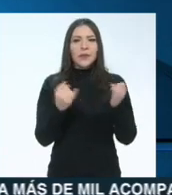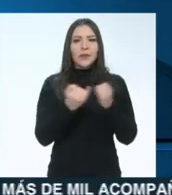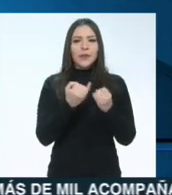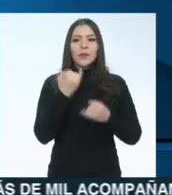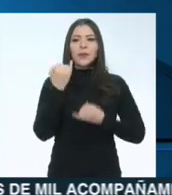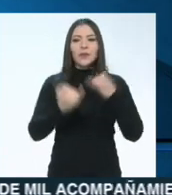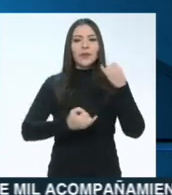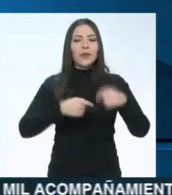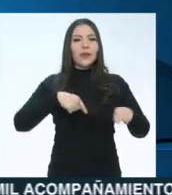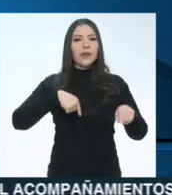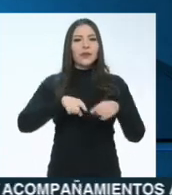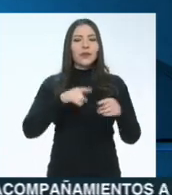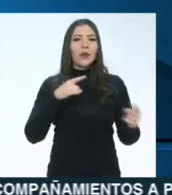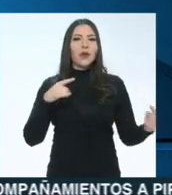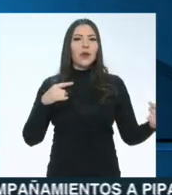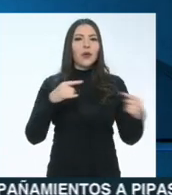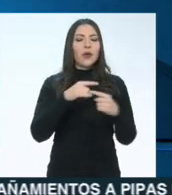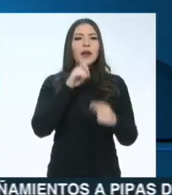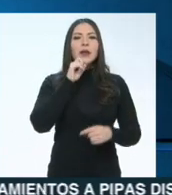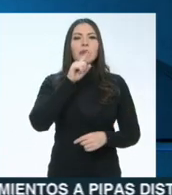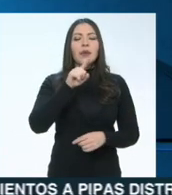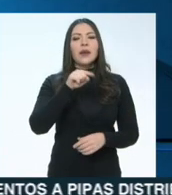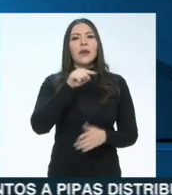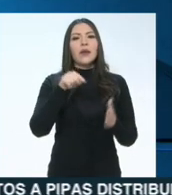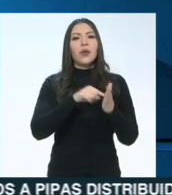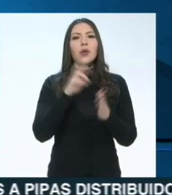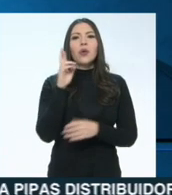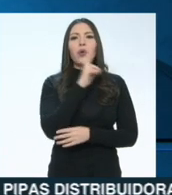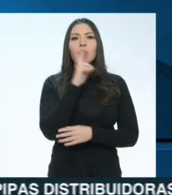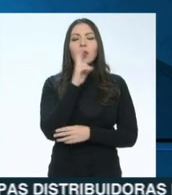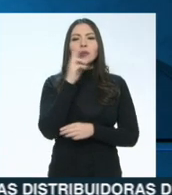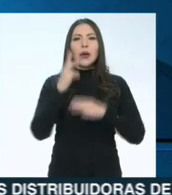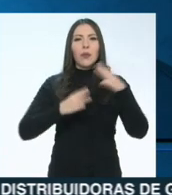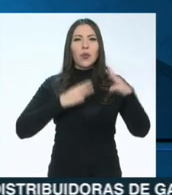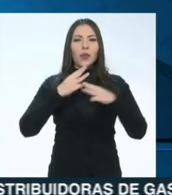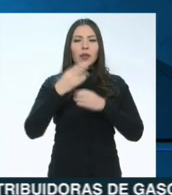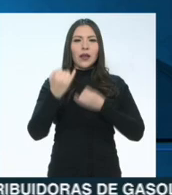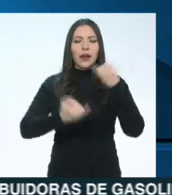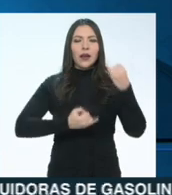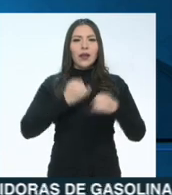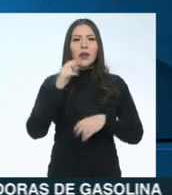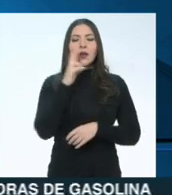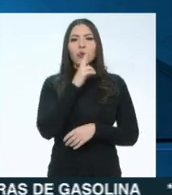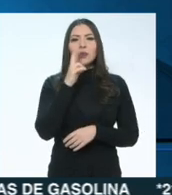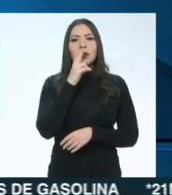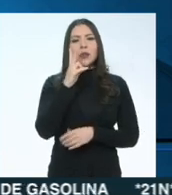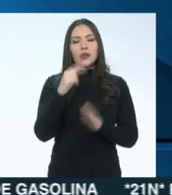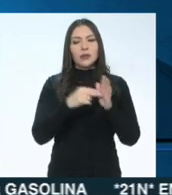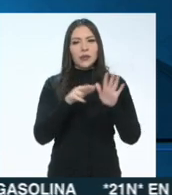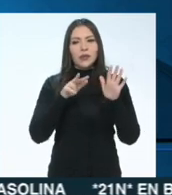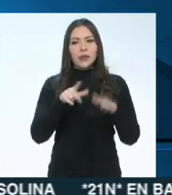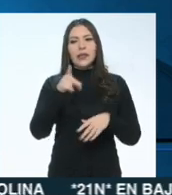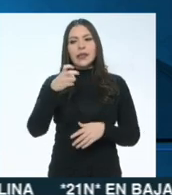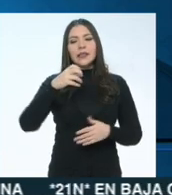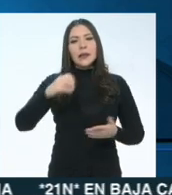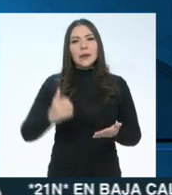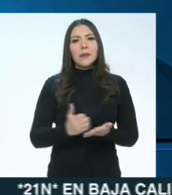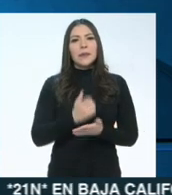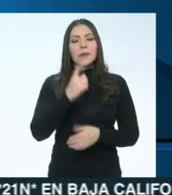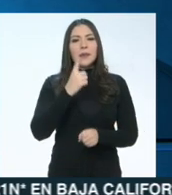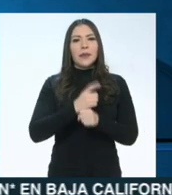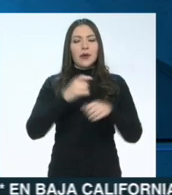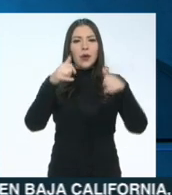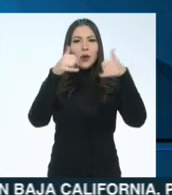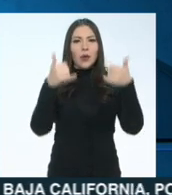en el Mundial de Rusia 2018 ante Alemania, con lo que el tricolor obtuvo su primera victoria en la Copa del Mundo.